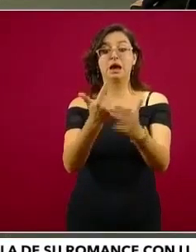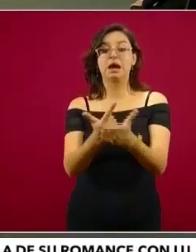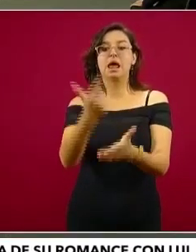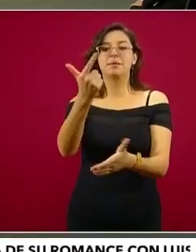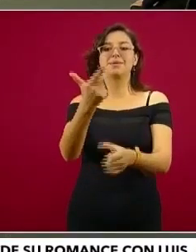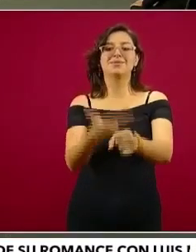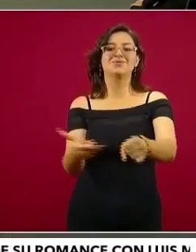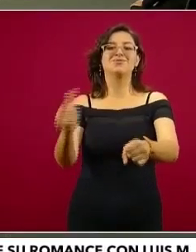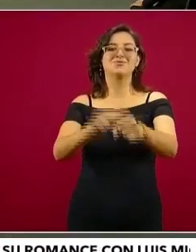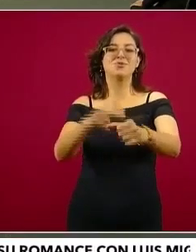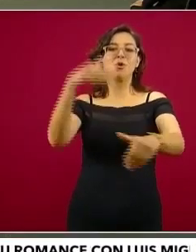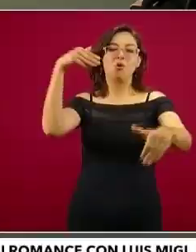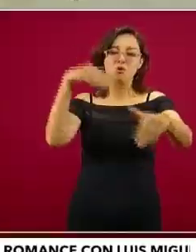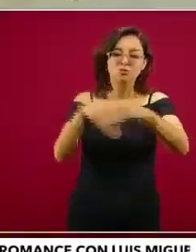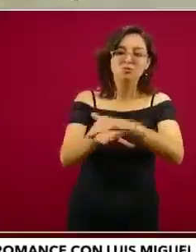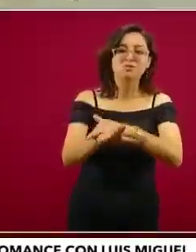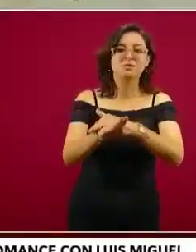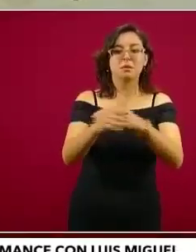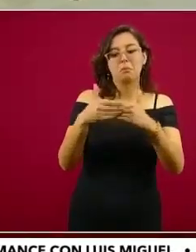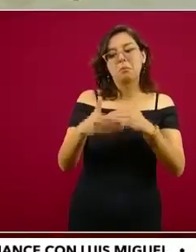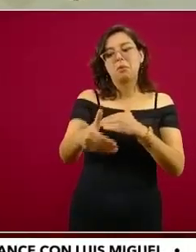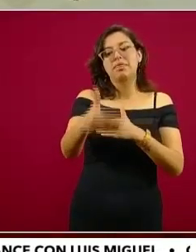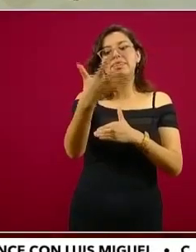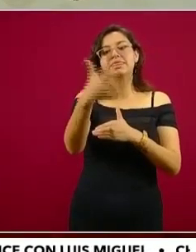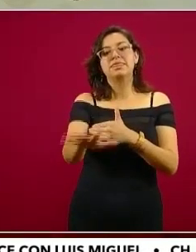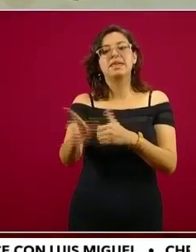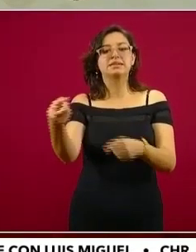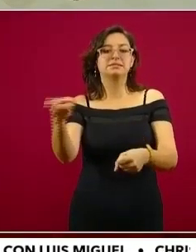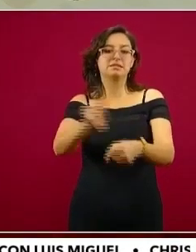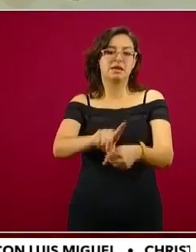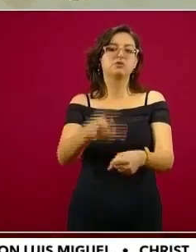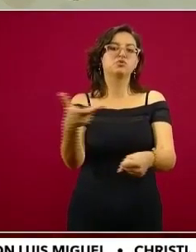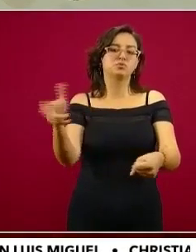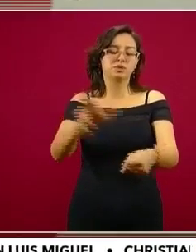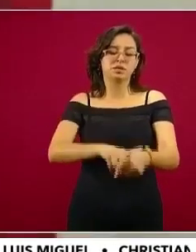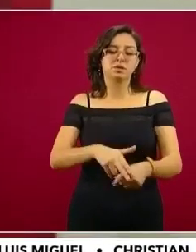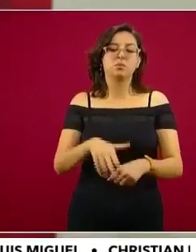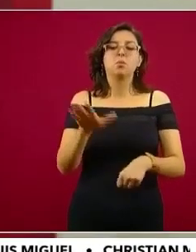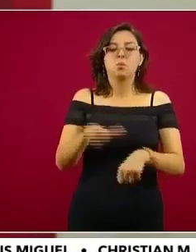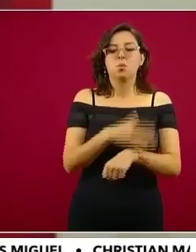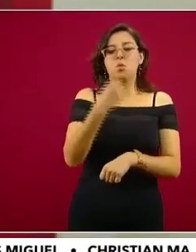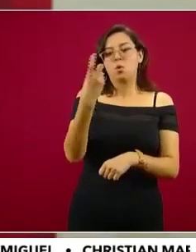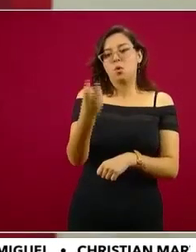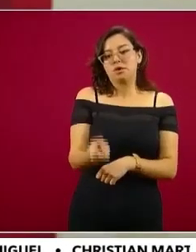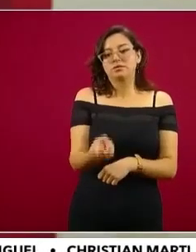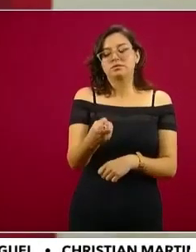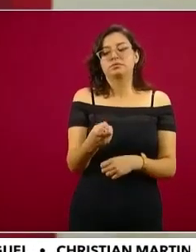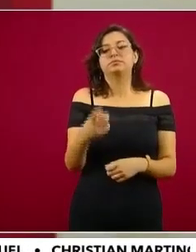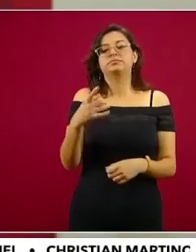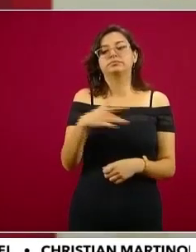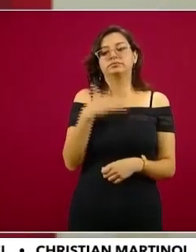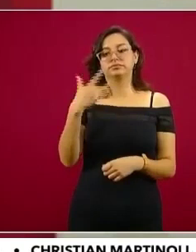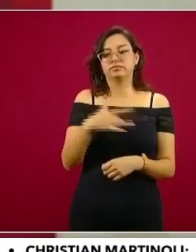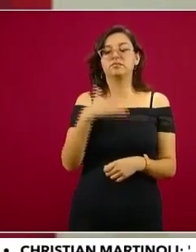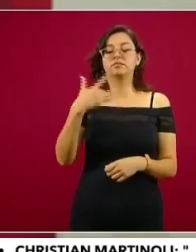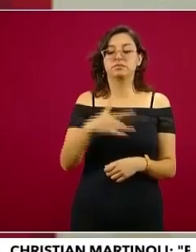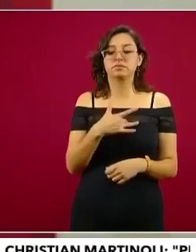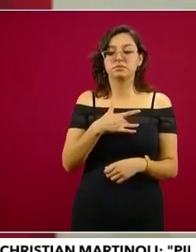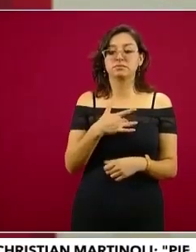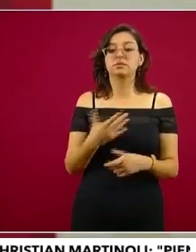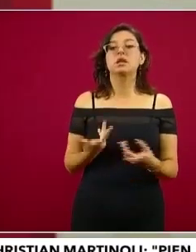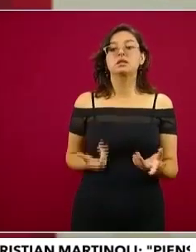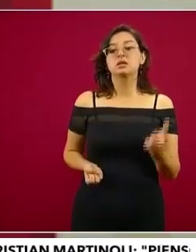hospitalizan y ya hospitalizadas pueden durar en promedio 10 días en hospitalización. Por eso el punto máximo de contagios o de casos